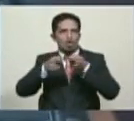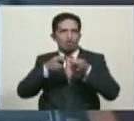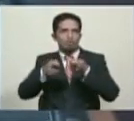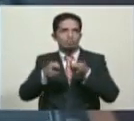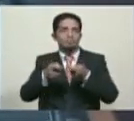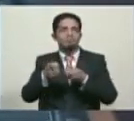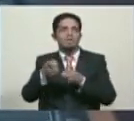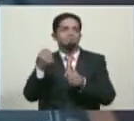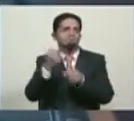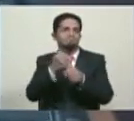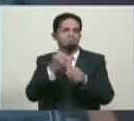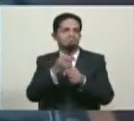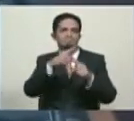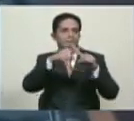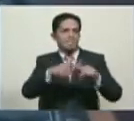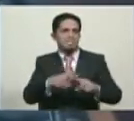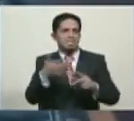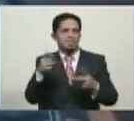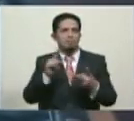materias contencioso-administrativa,